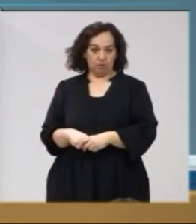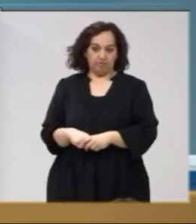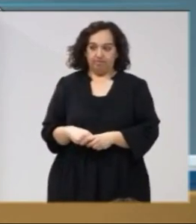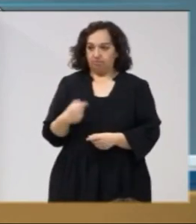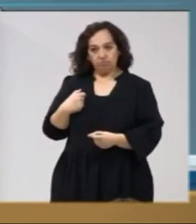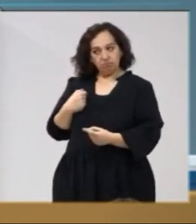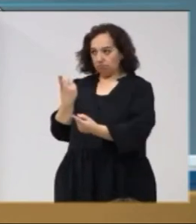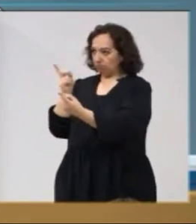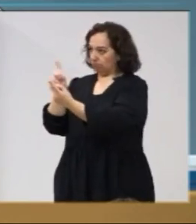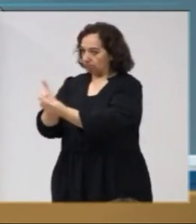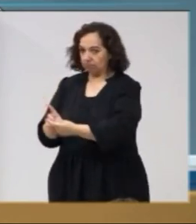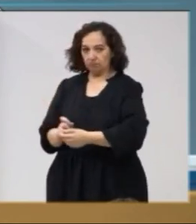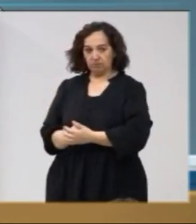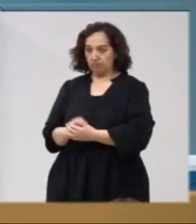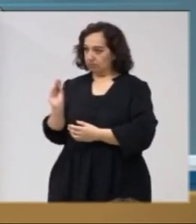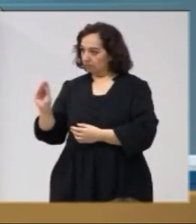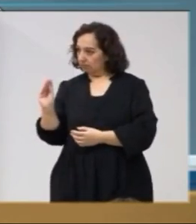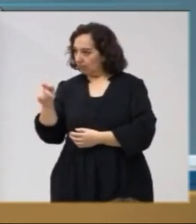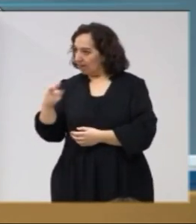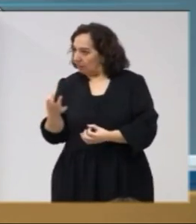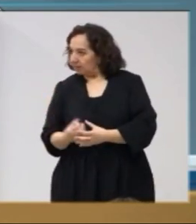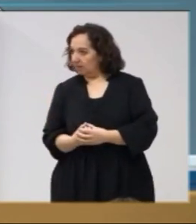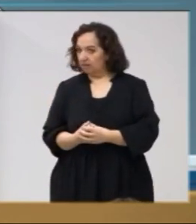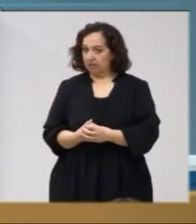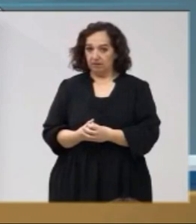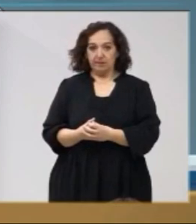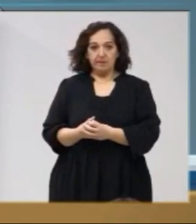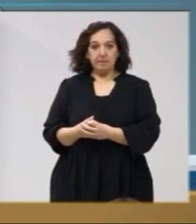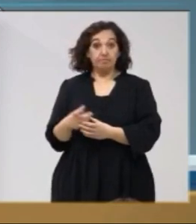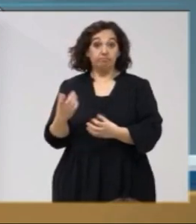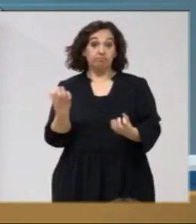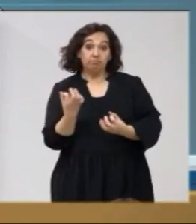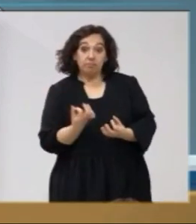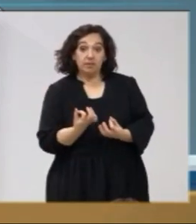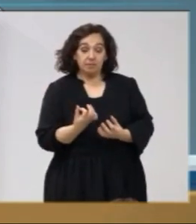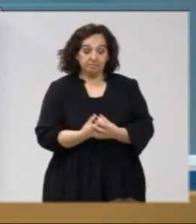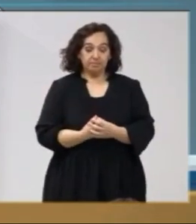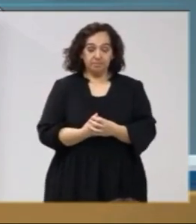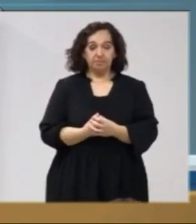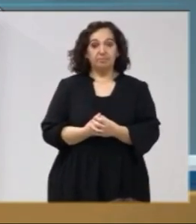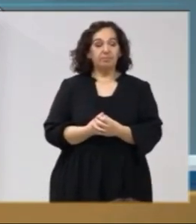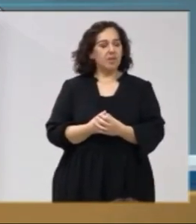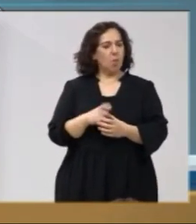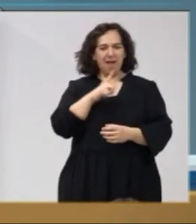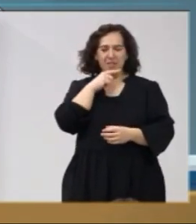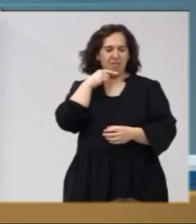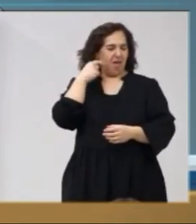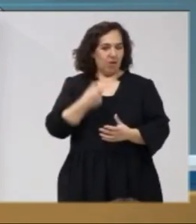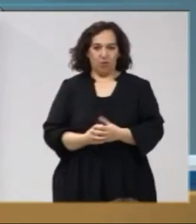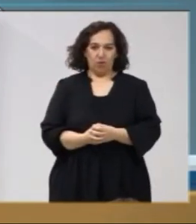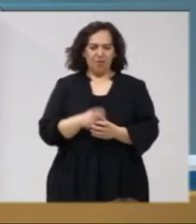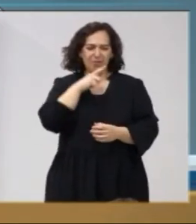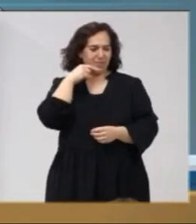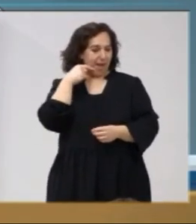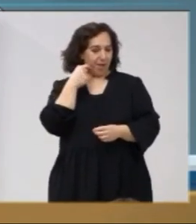Fui donde él para preguntarle qué le pasaba. Y lo que le pasaba es el daño inmenso